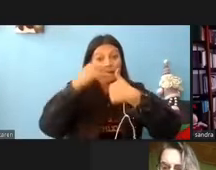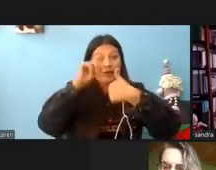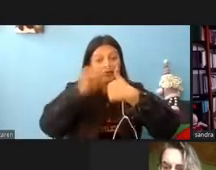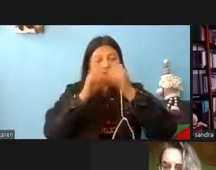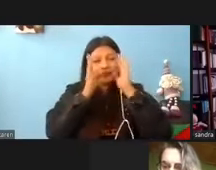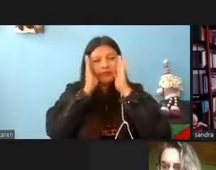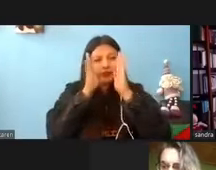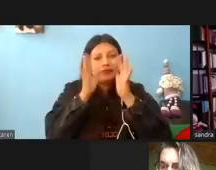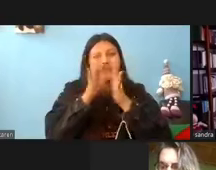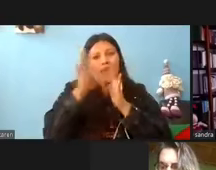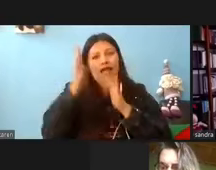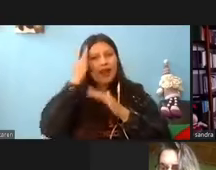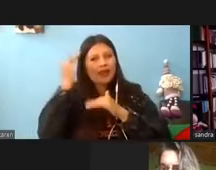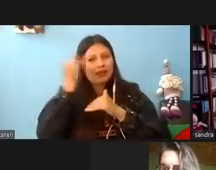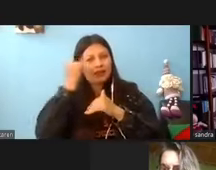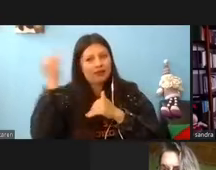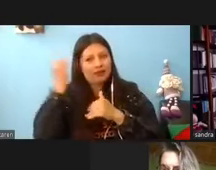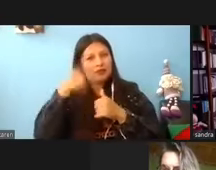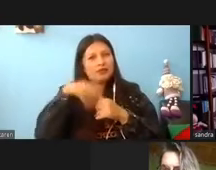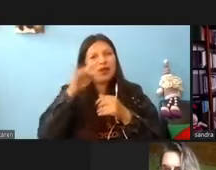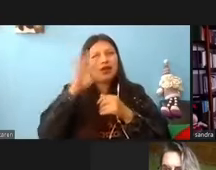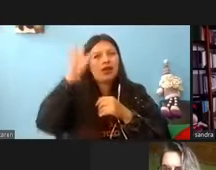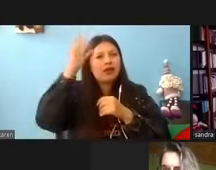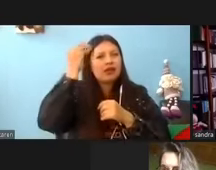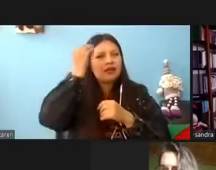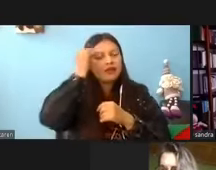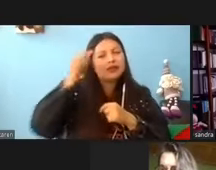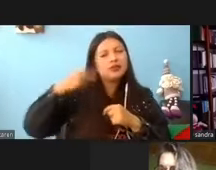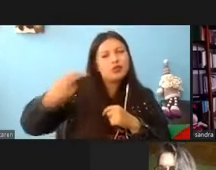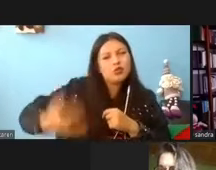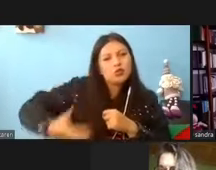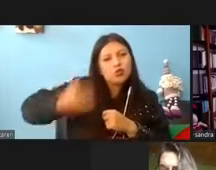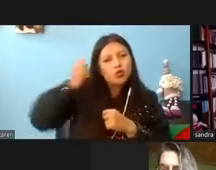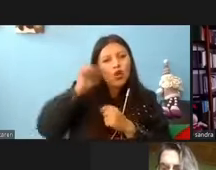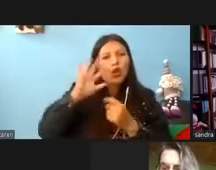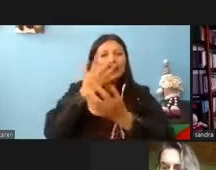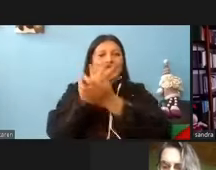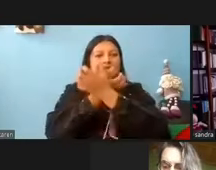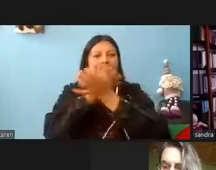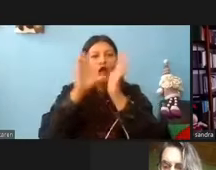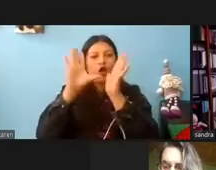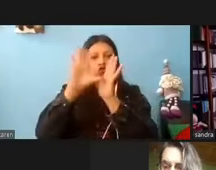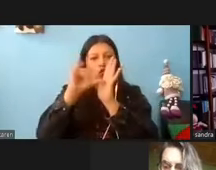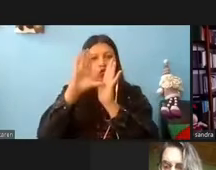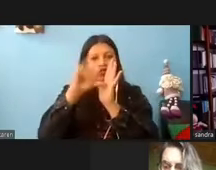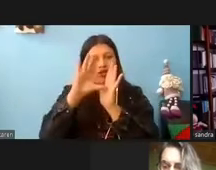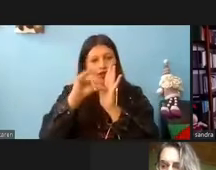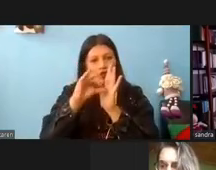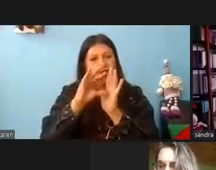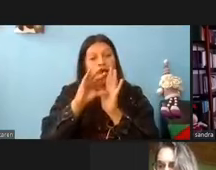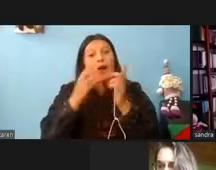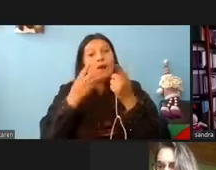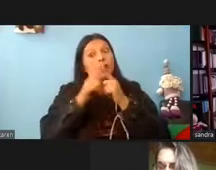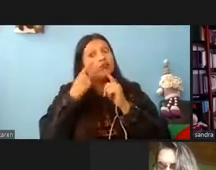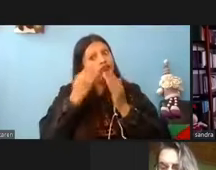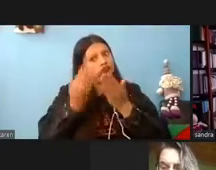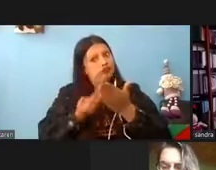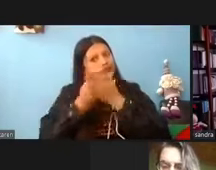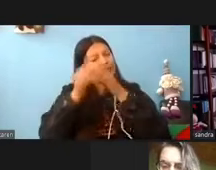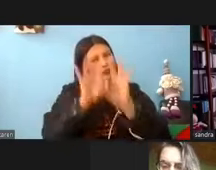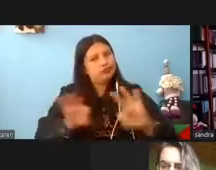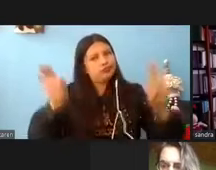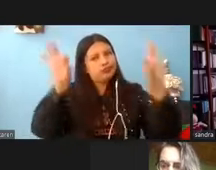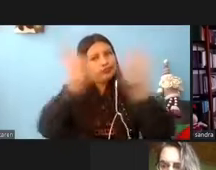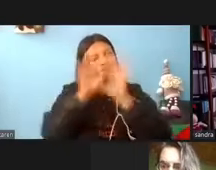centrado más en la academia, particularmente en la disciplina histórica o en las ciencias sociales, pero creo que ese aporte es muy importante, hacer